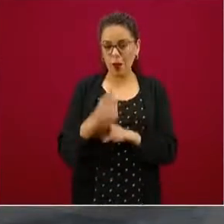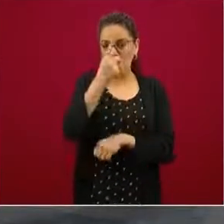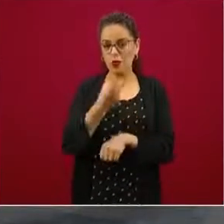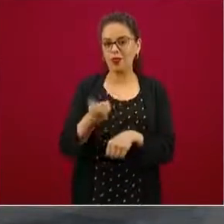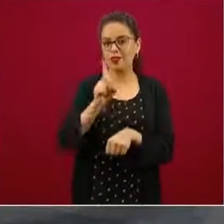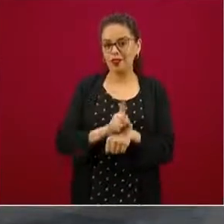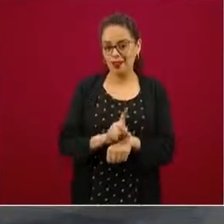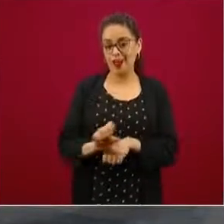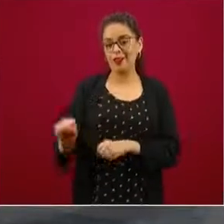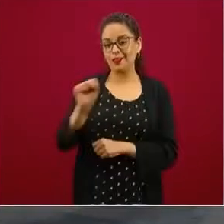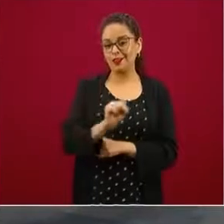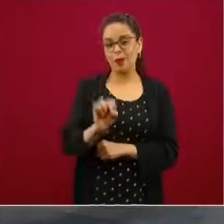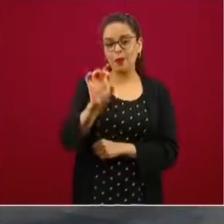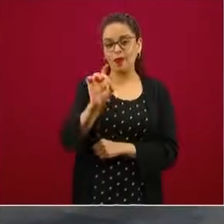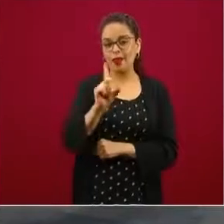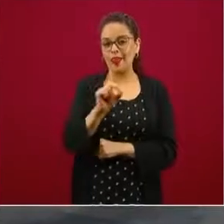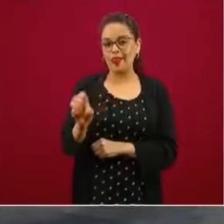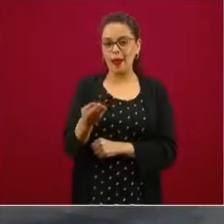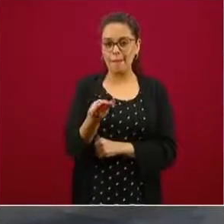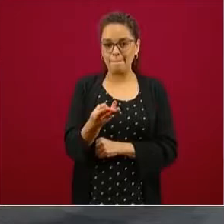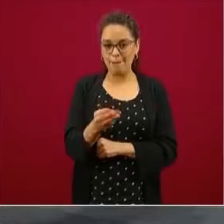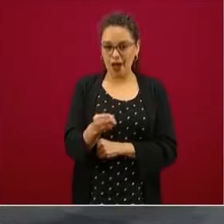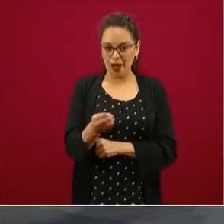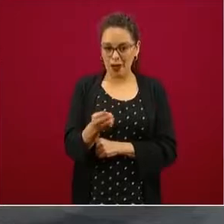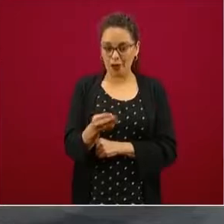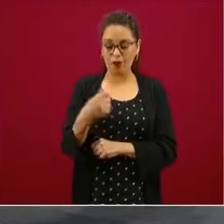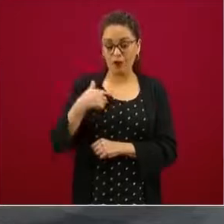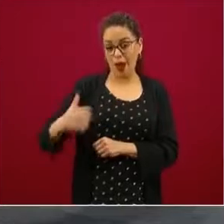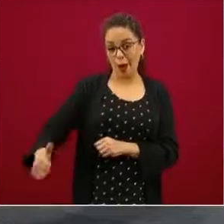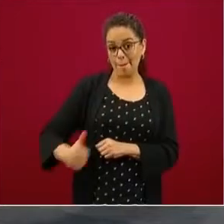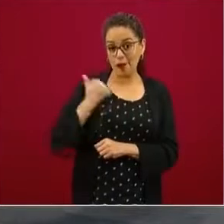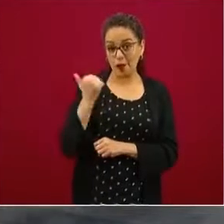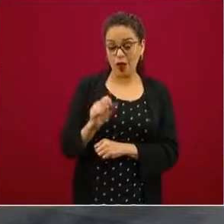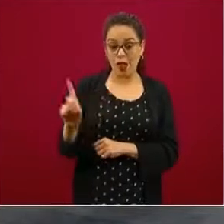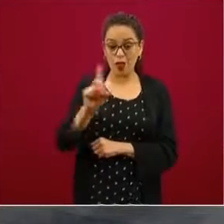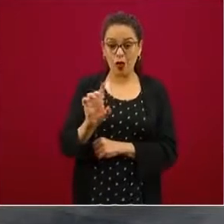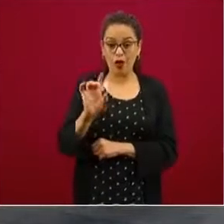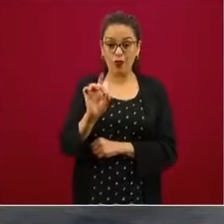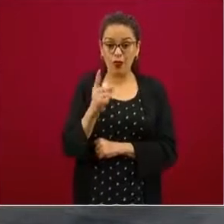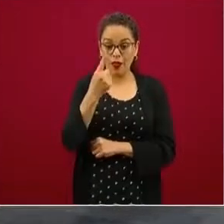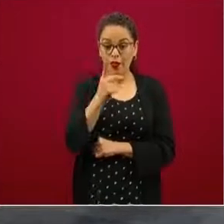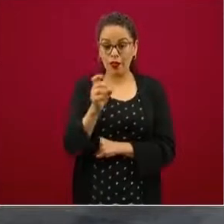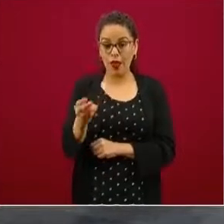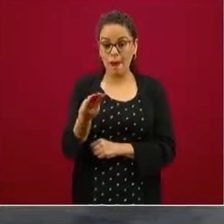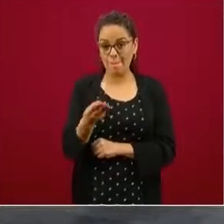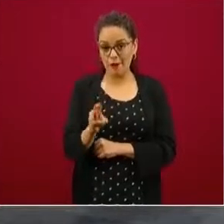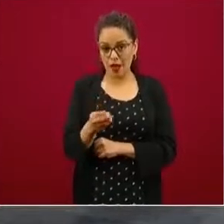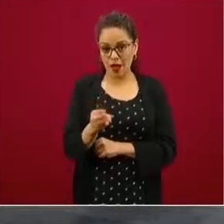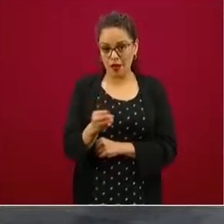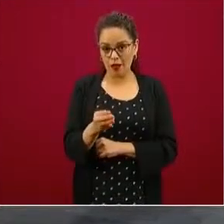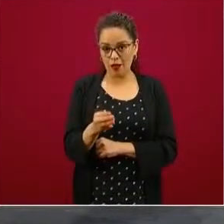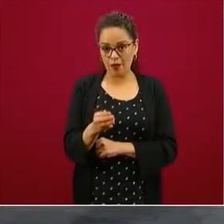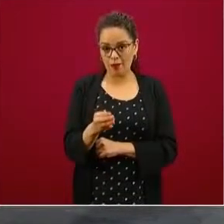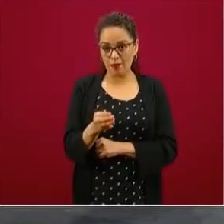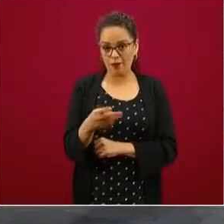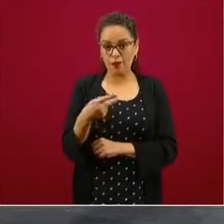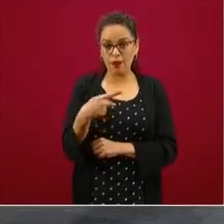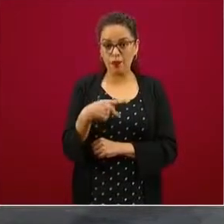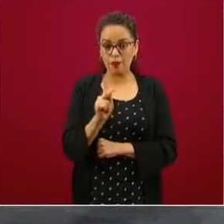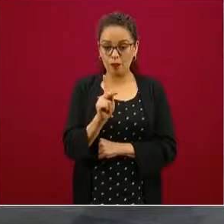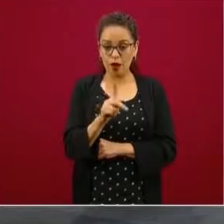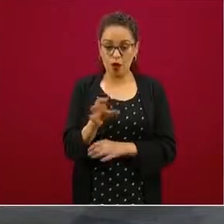mayo, y deseablemente aprovechar el domingo 31 de mayo, aunque ya no está formalmente la jornada,